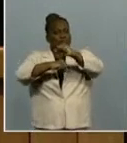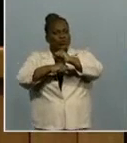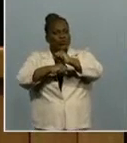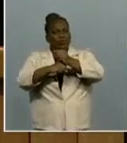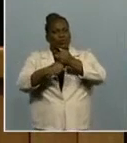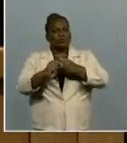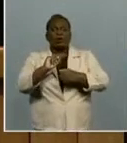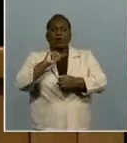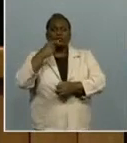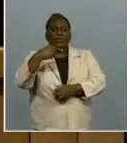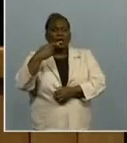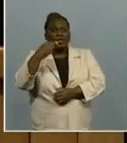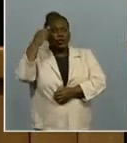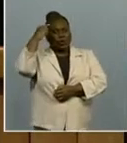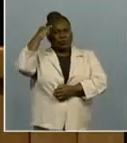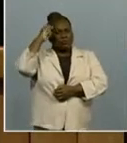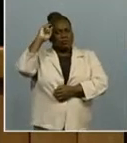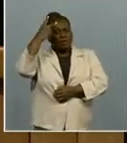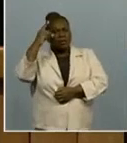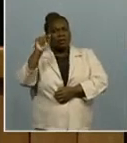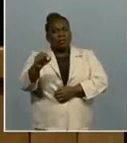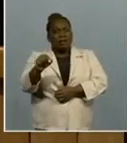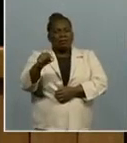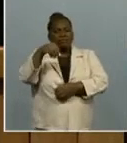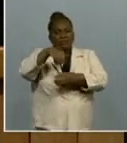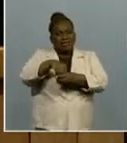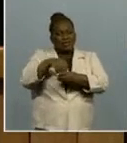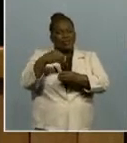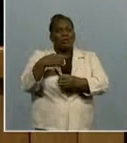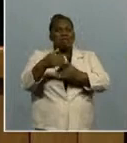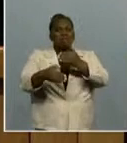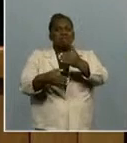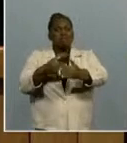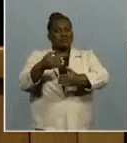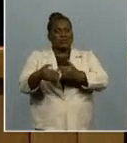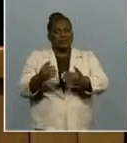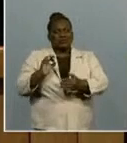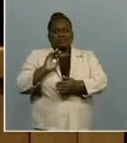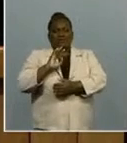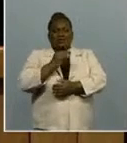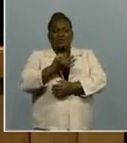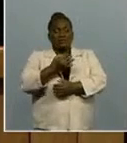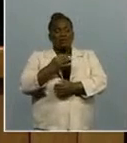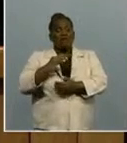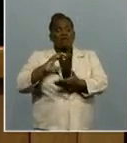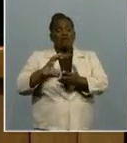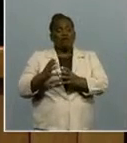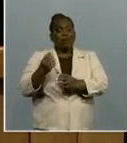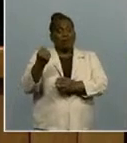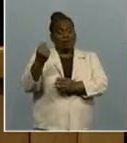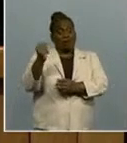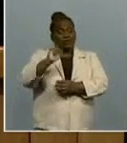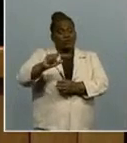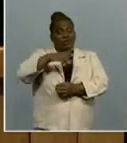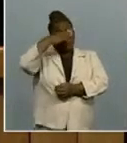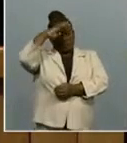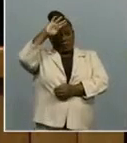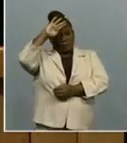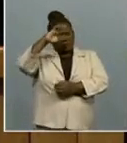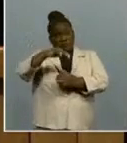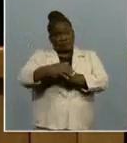conceptuales como parte del proceso de perfeccionamiento y actualización del modelo económico y social cubano